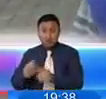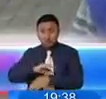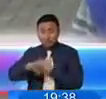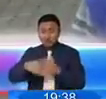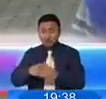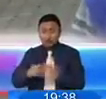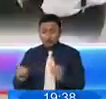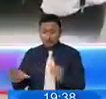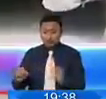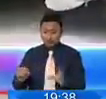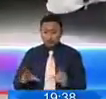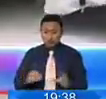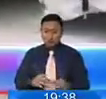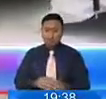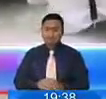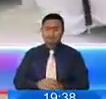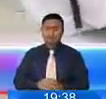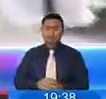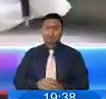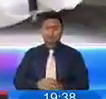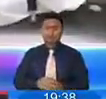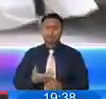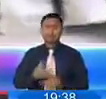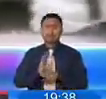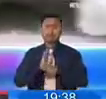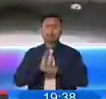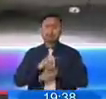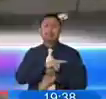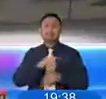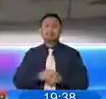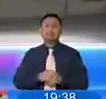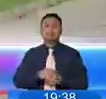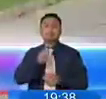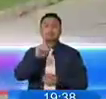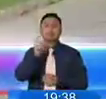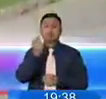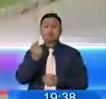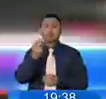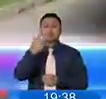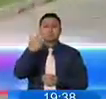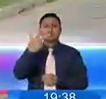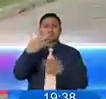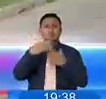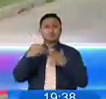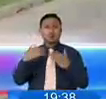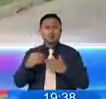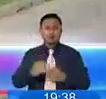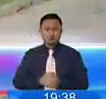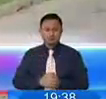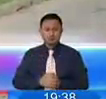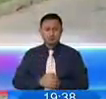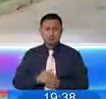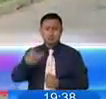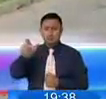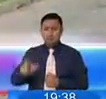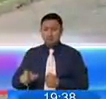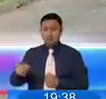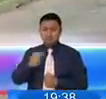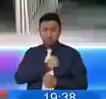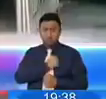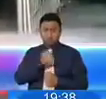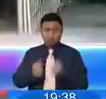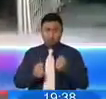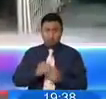los focos de los vehículos. Según versiones de los testigos, el valor de cada foco es de $3. Sin embargo, los propietarios de los vehículos